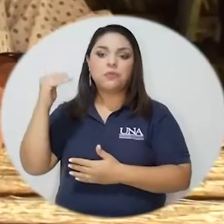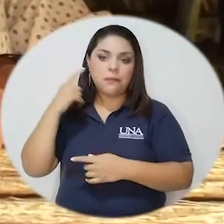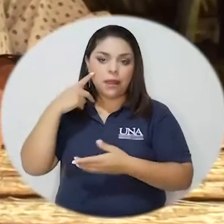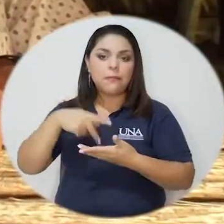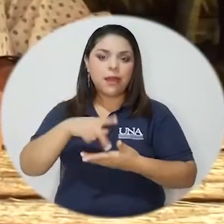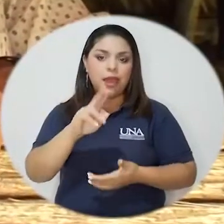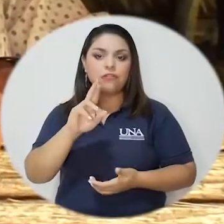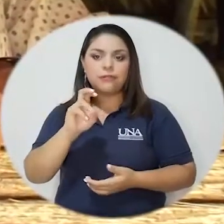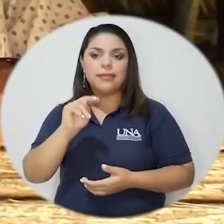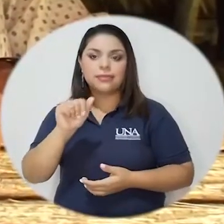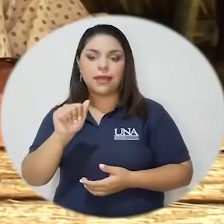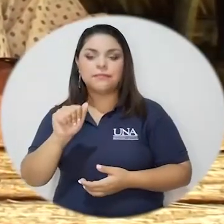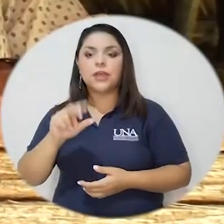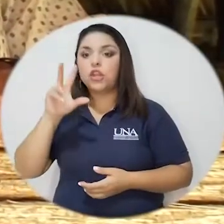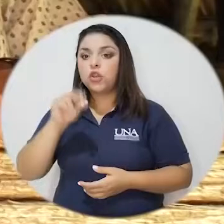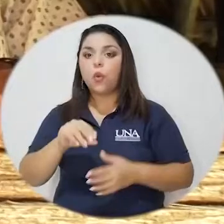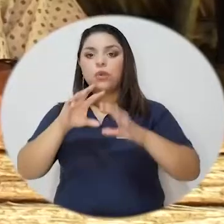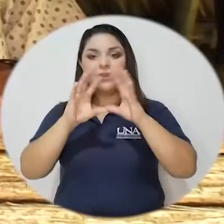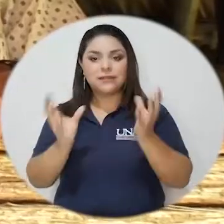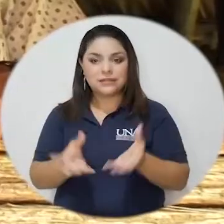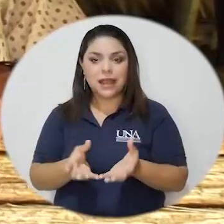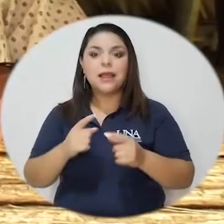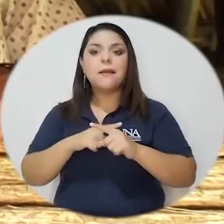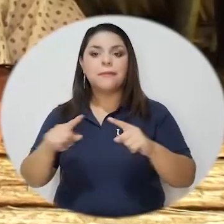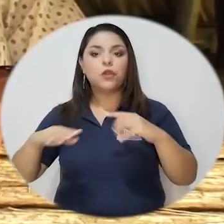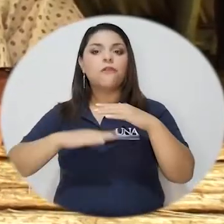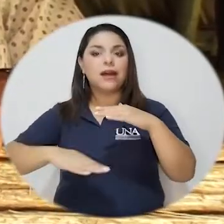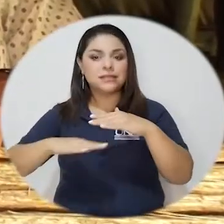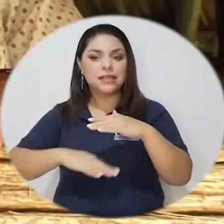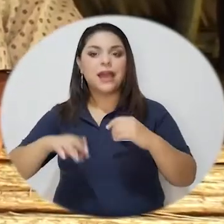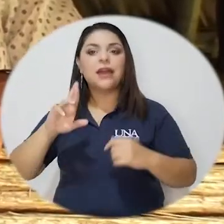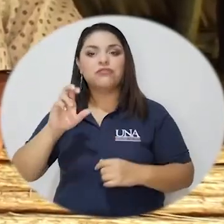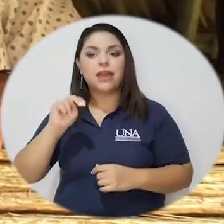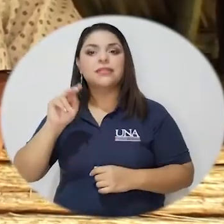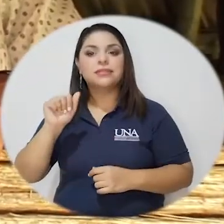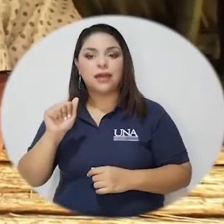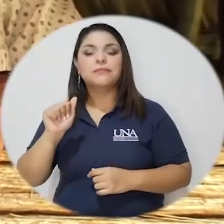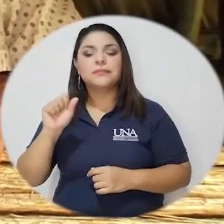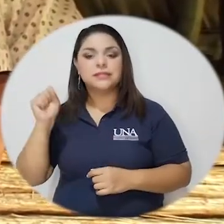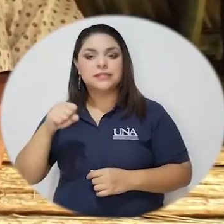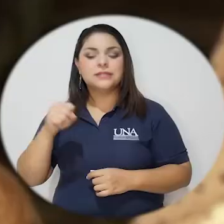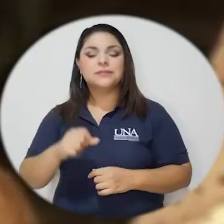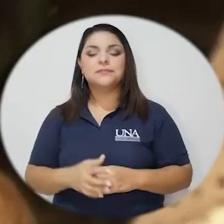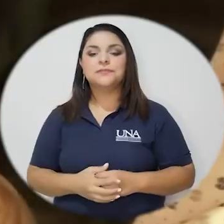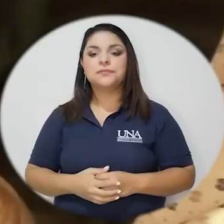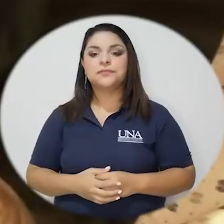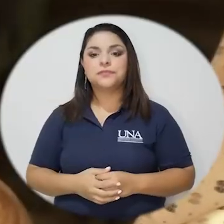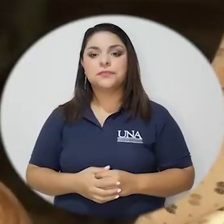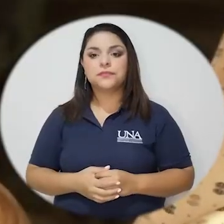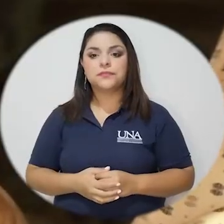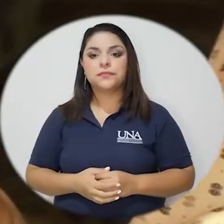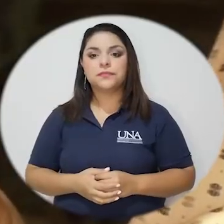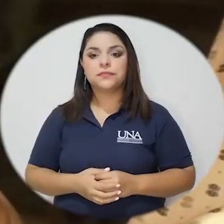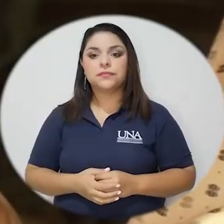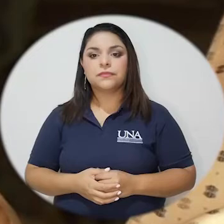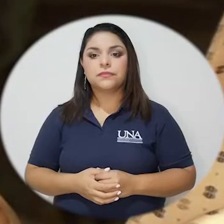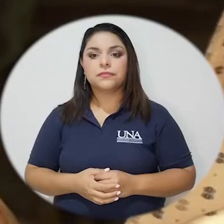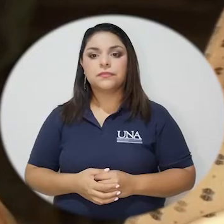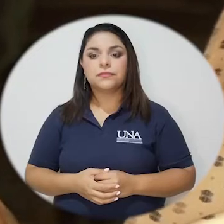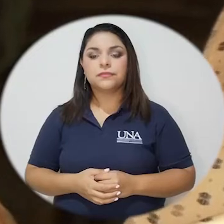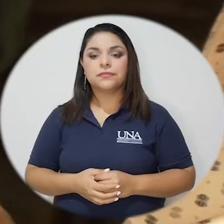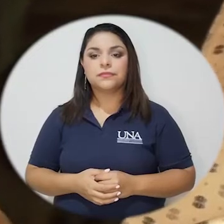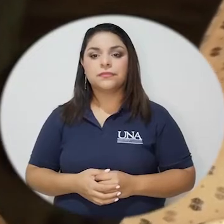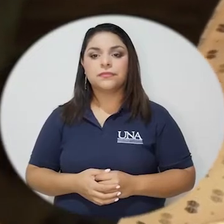renta no universal todavía, renta no universal, pero básica, renta básica universal, son los más desprotegidos, o sea,